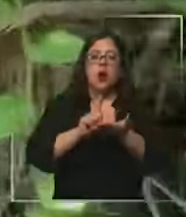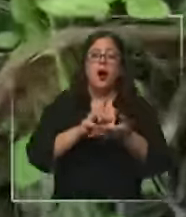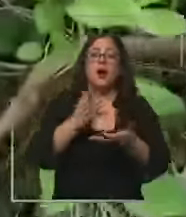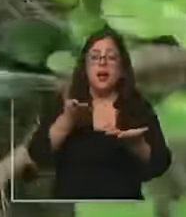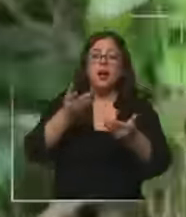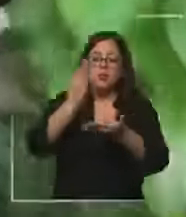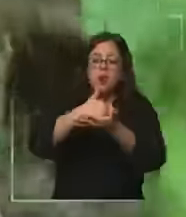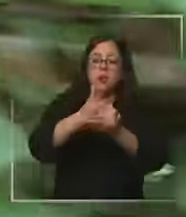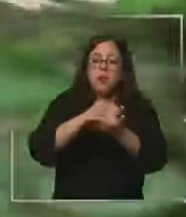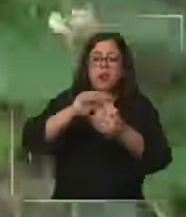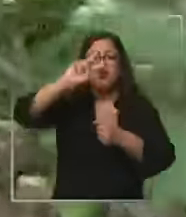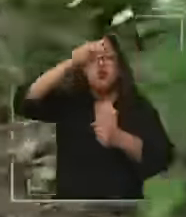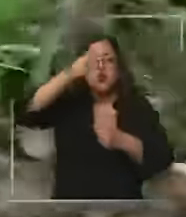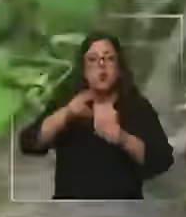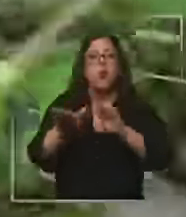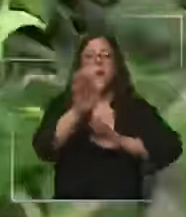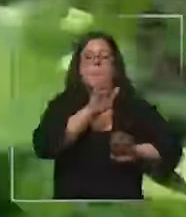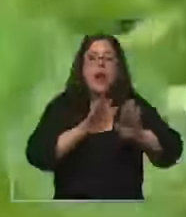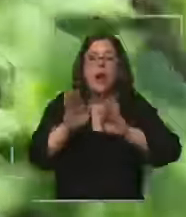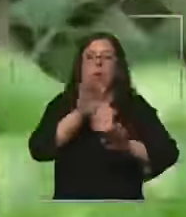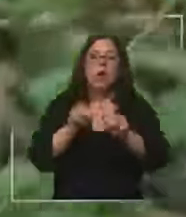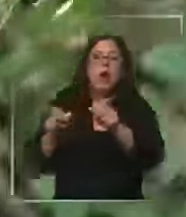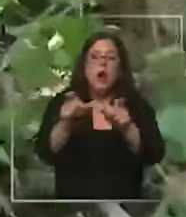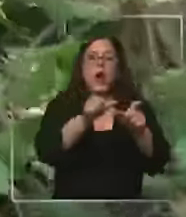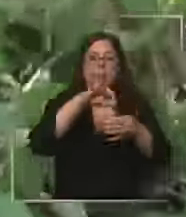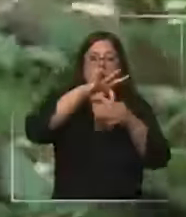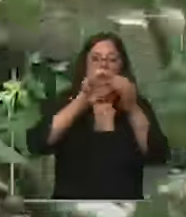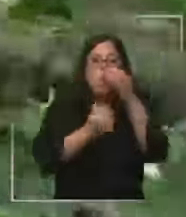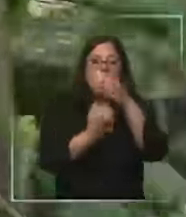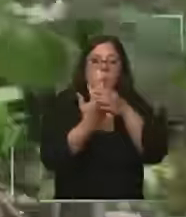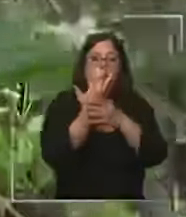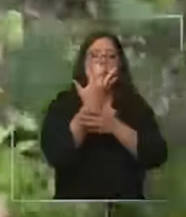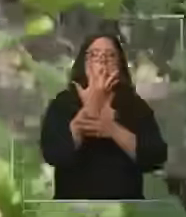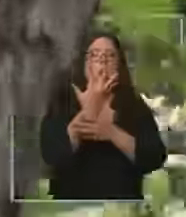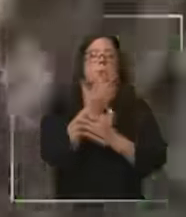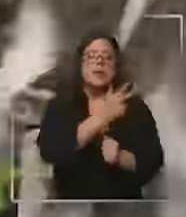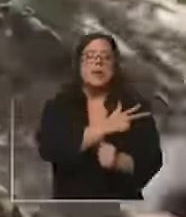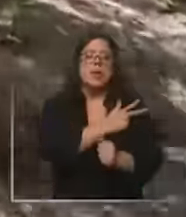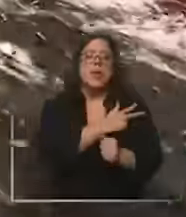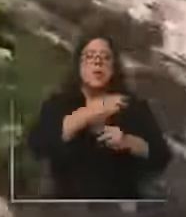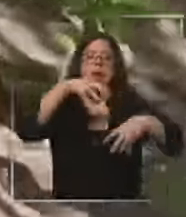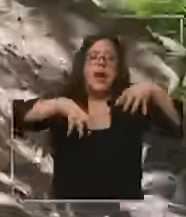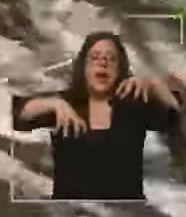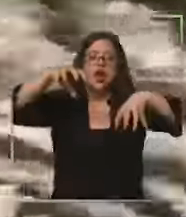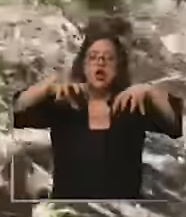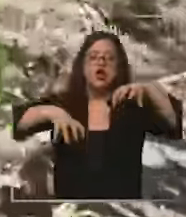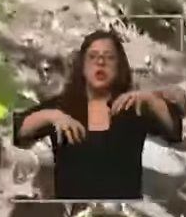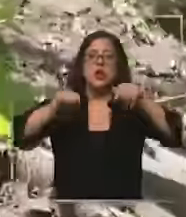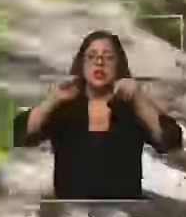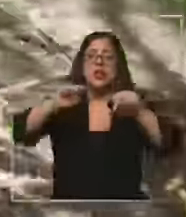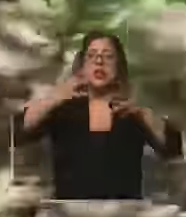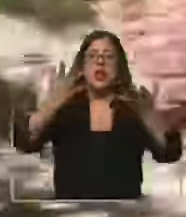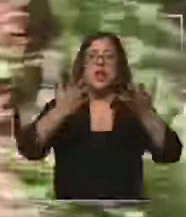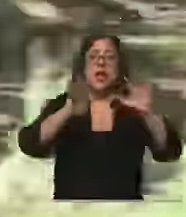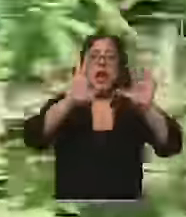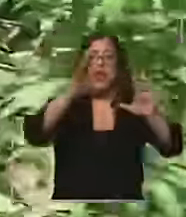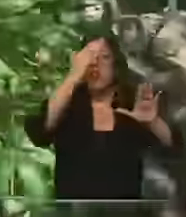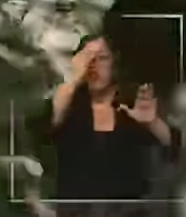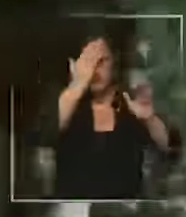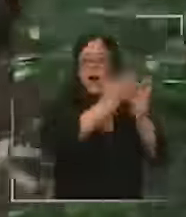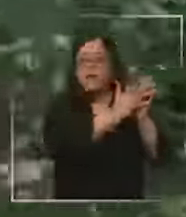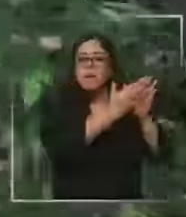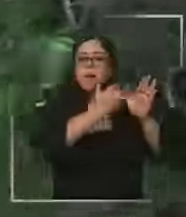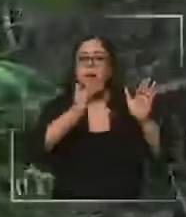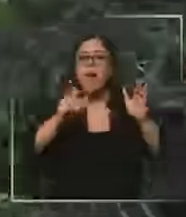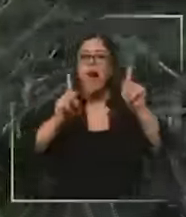donde organizaban los turnos para cuidar los cultivos clandestinos en el cerro. Los cuidadores de la siembra cambiaban cada 10 días.